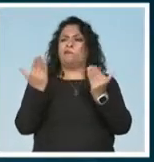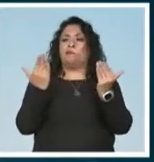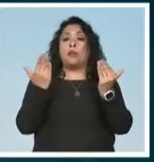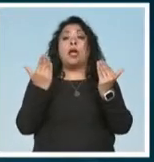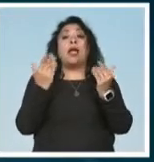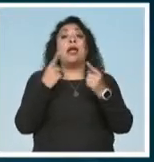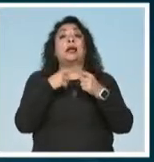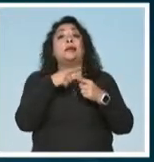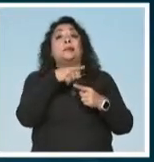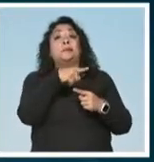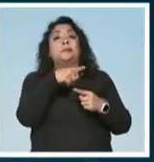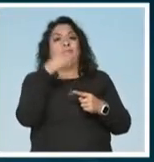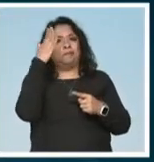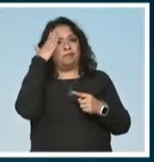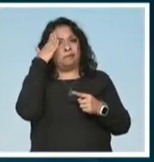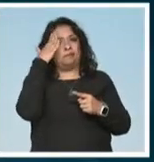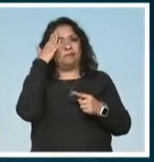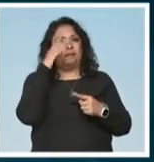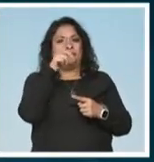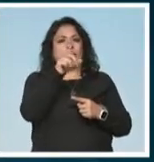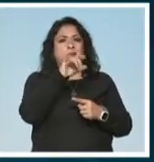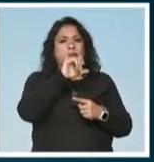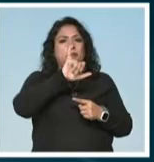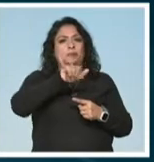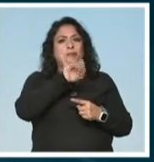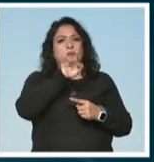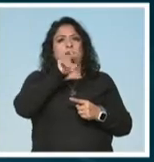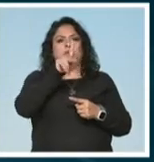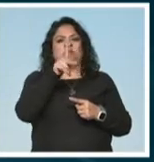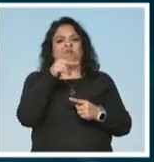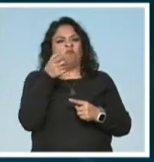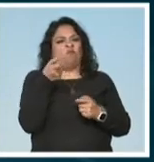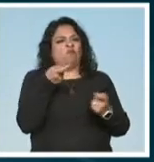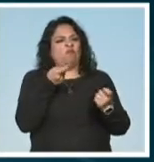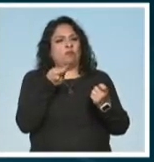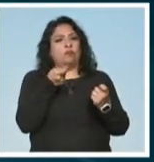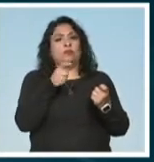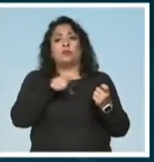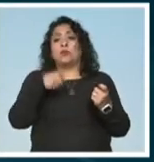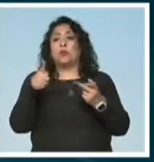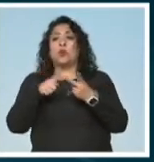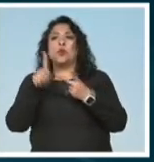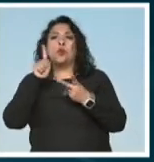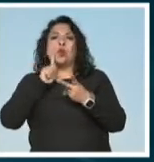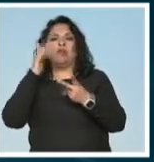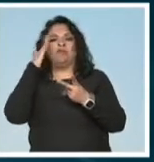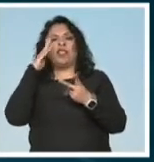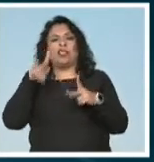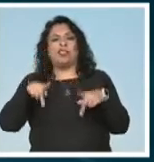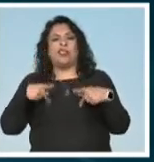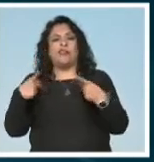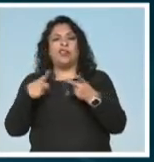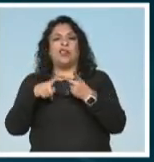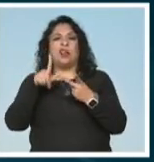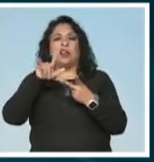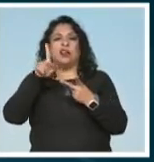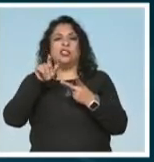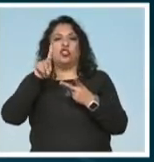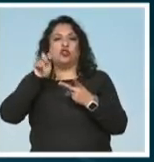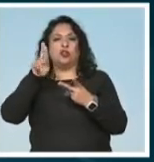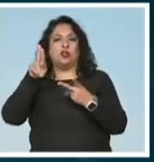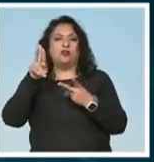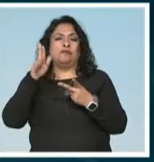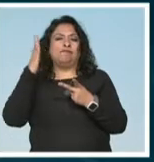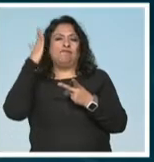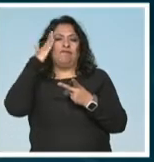una parte, el liderazgo de Xi Jinping, un líder dominante contra una líder débil, que en este momento es Liz Truss, la primera